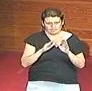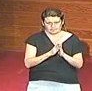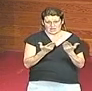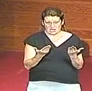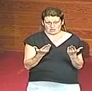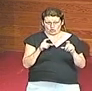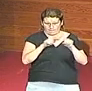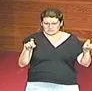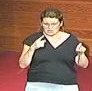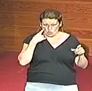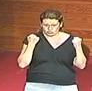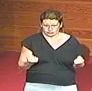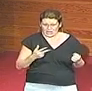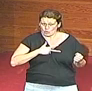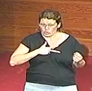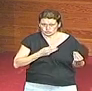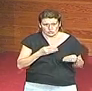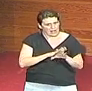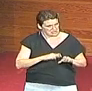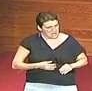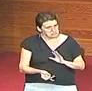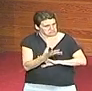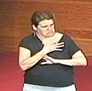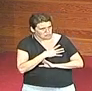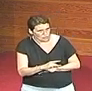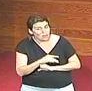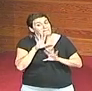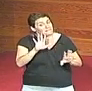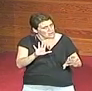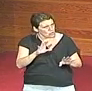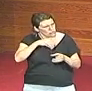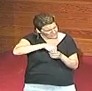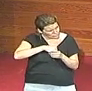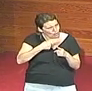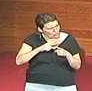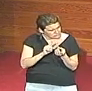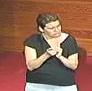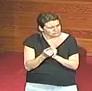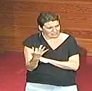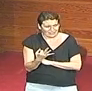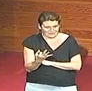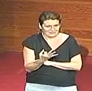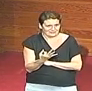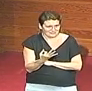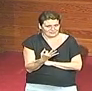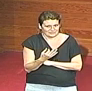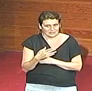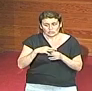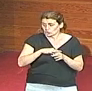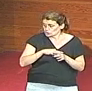muchos abogados, han podido batallar. Y aún así hubo cosas que tuvo que cambiar. La misma suerte no la tuvo Inés